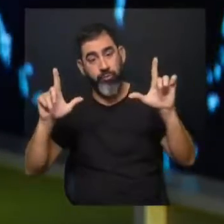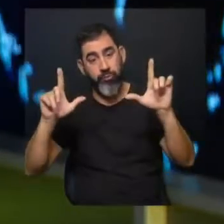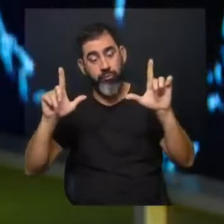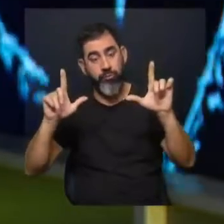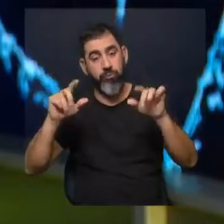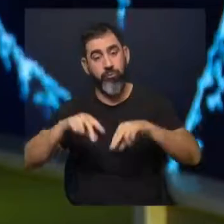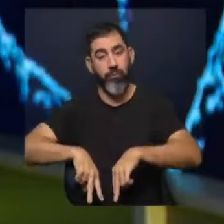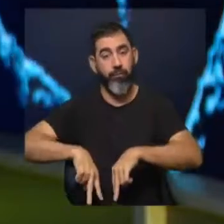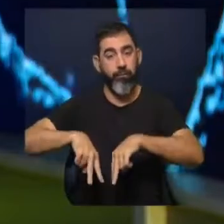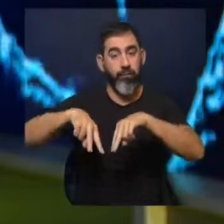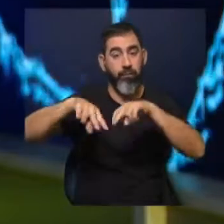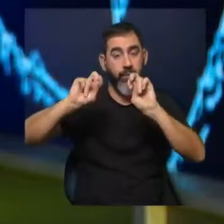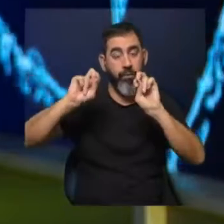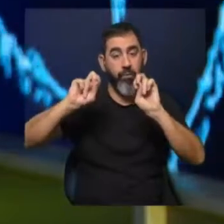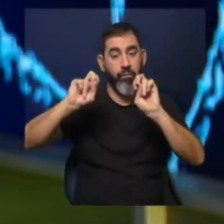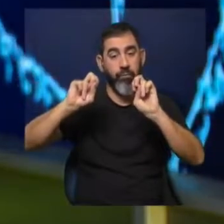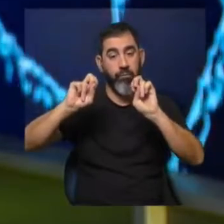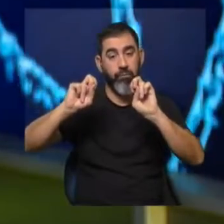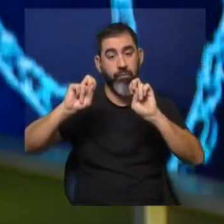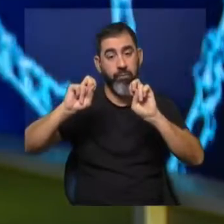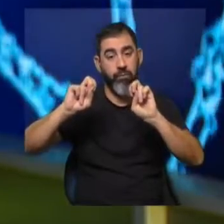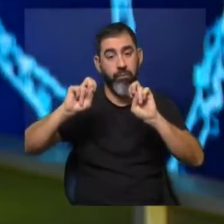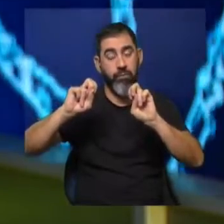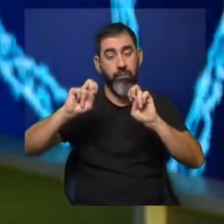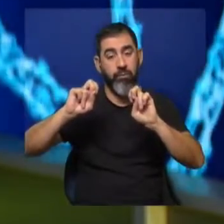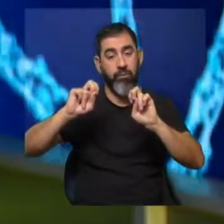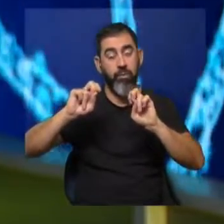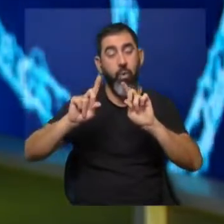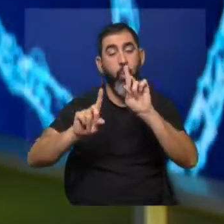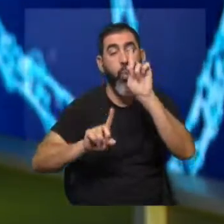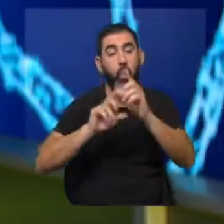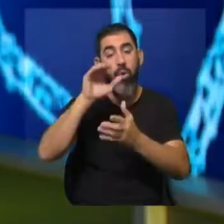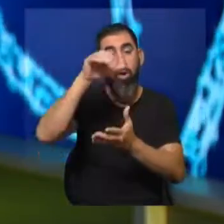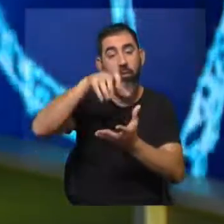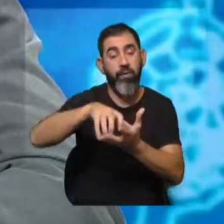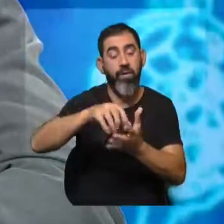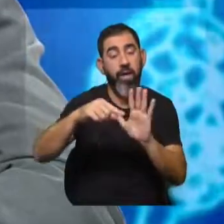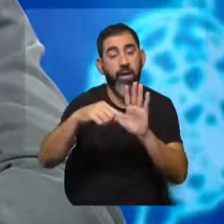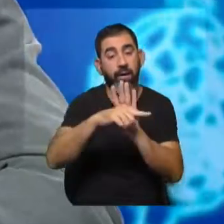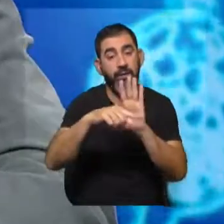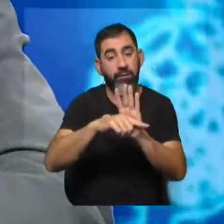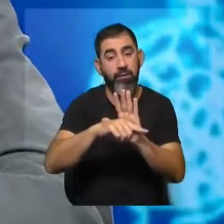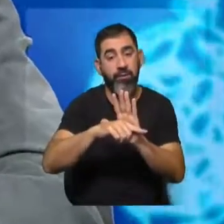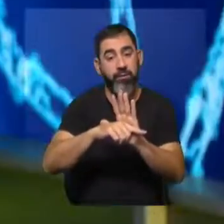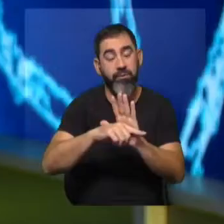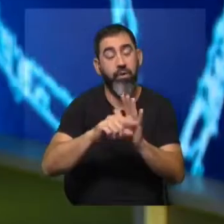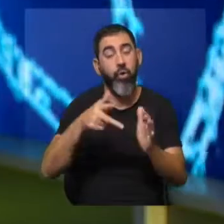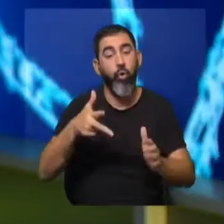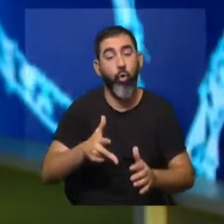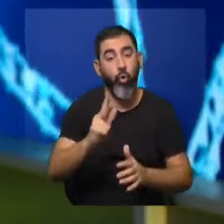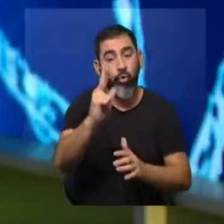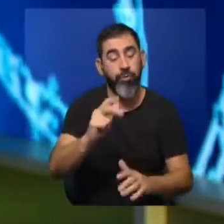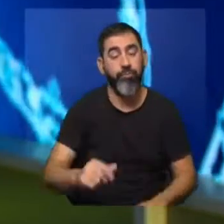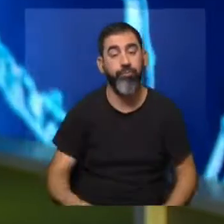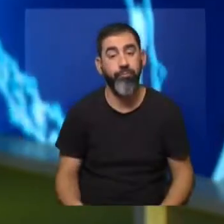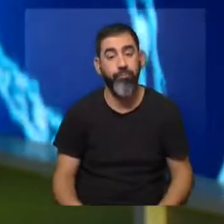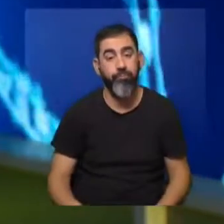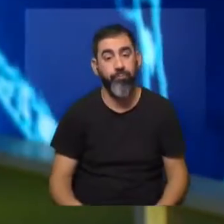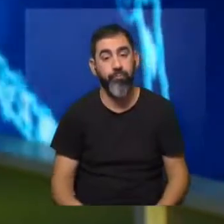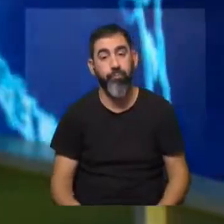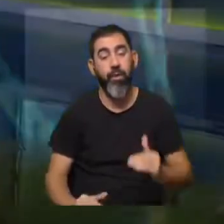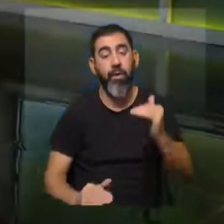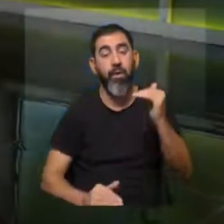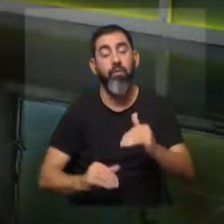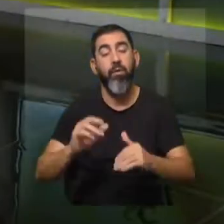una investigación que se hizo en la zona del Centro Universitario de la Región Este, fundamentalmente en la sede Rocha, y que habla de altos niveles